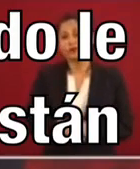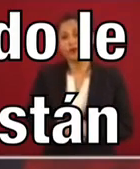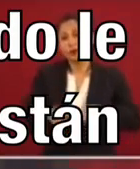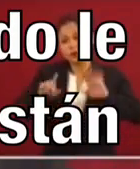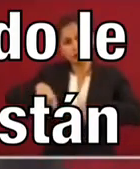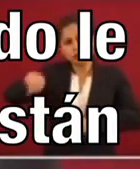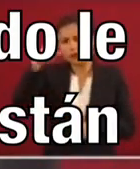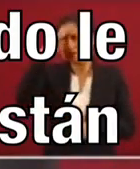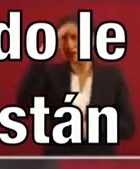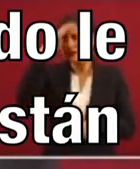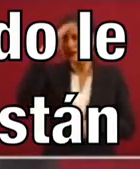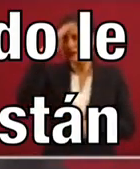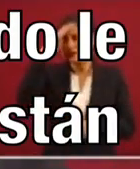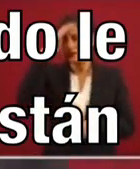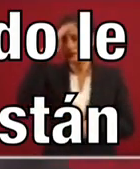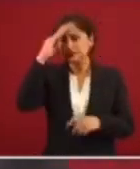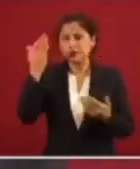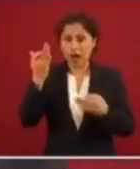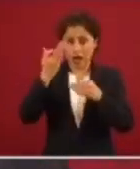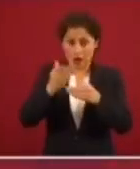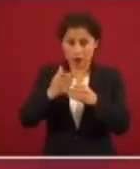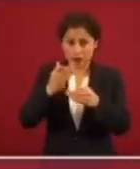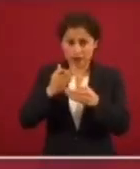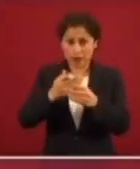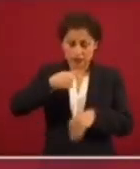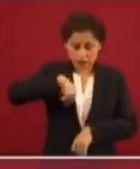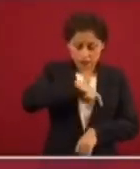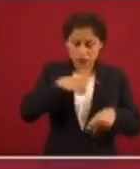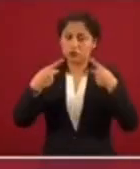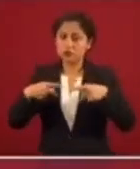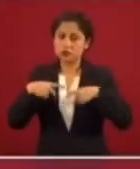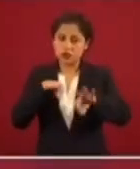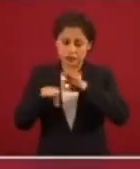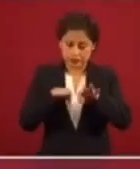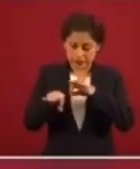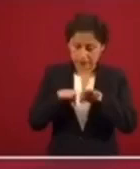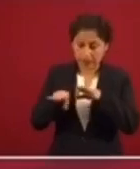quienes tenemos el privilegio de ganar